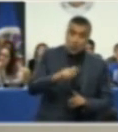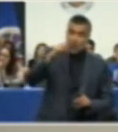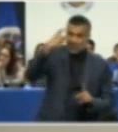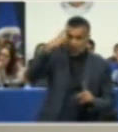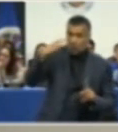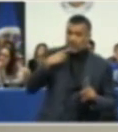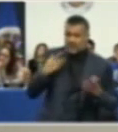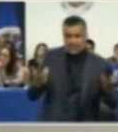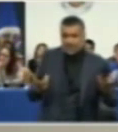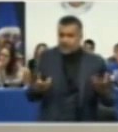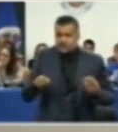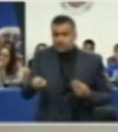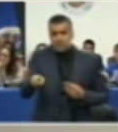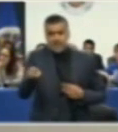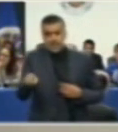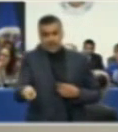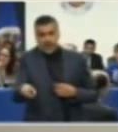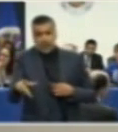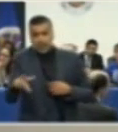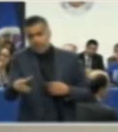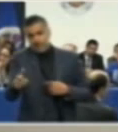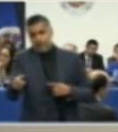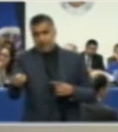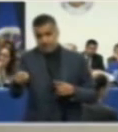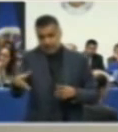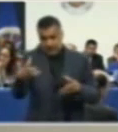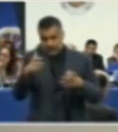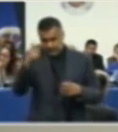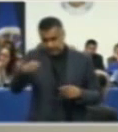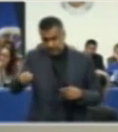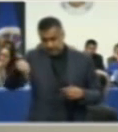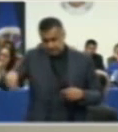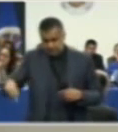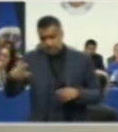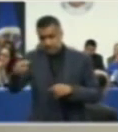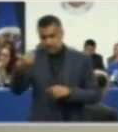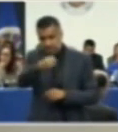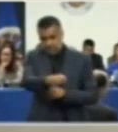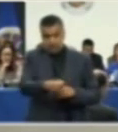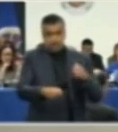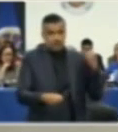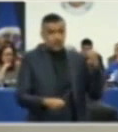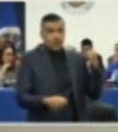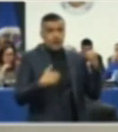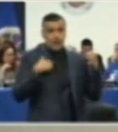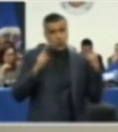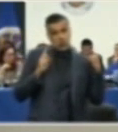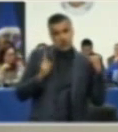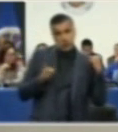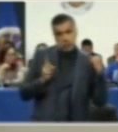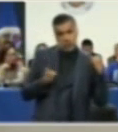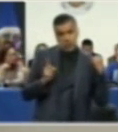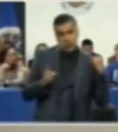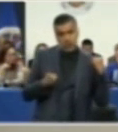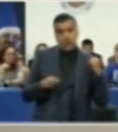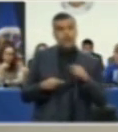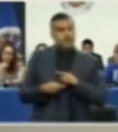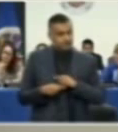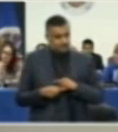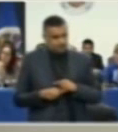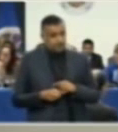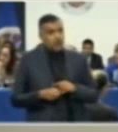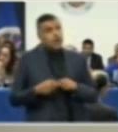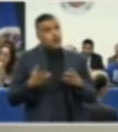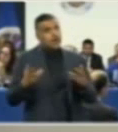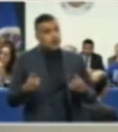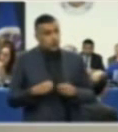Estado el que dice: necesitas la sentencia, regresa cuando la tengas. En este contexto, perdón, tendría un minuto más, sí, para poder. Muchas gracias.